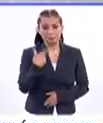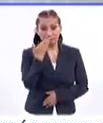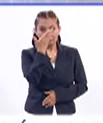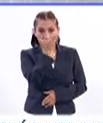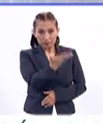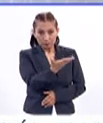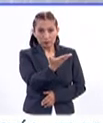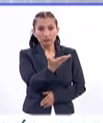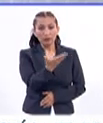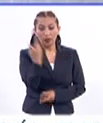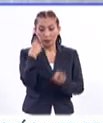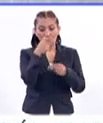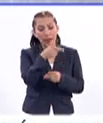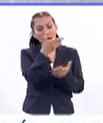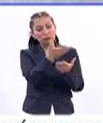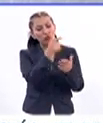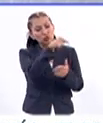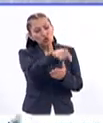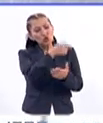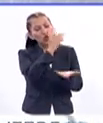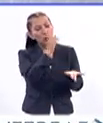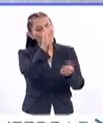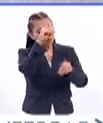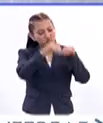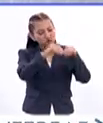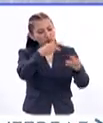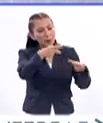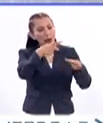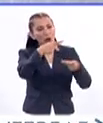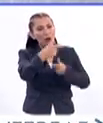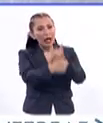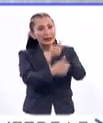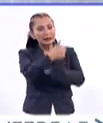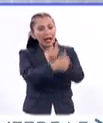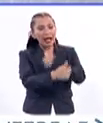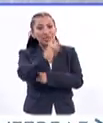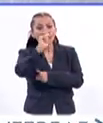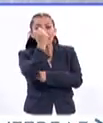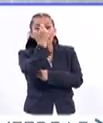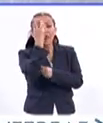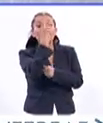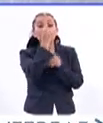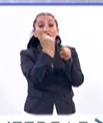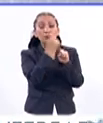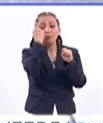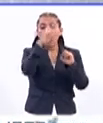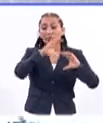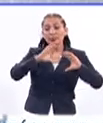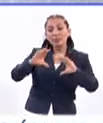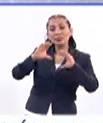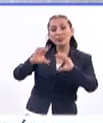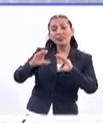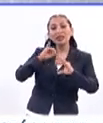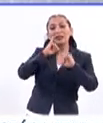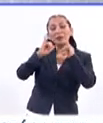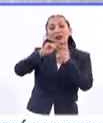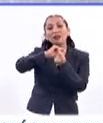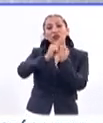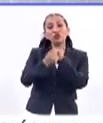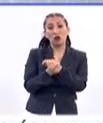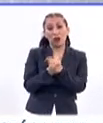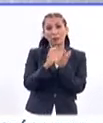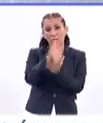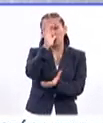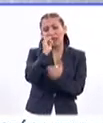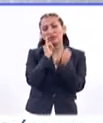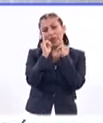solicitó que hiciéramos una carrera técnica de 3 años para formar intérpretes y traductores, porque la